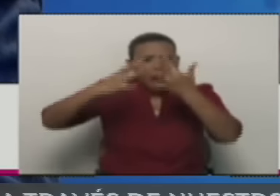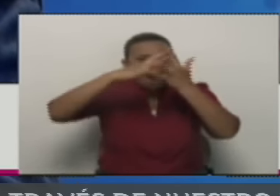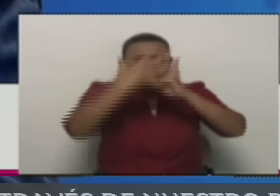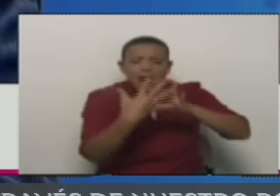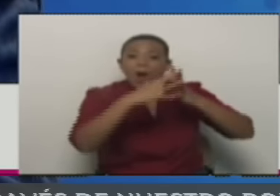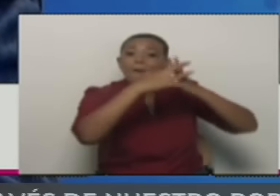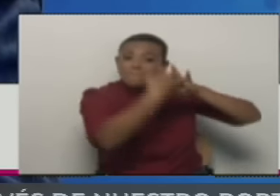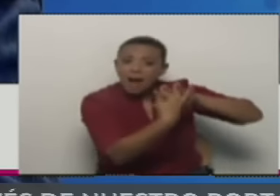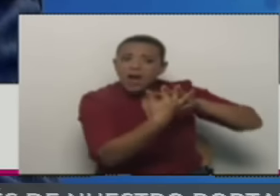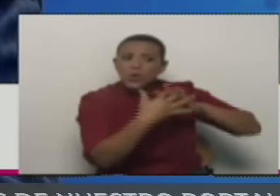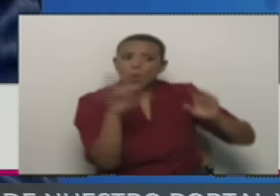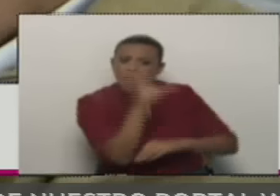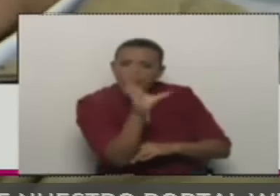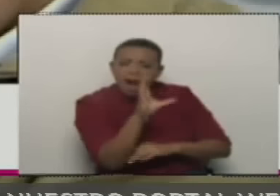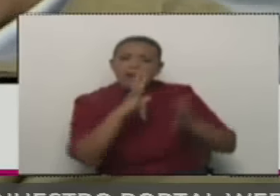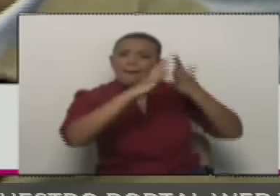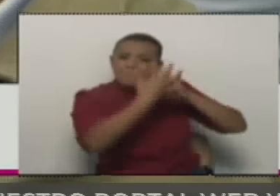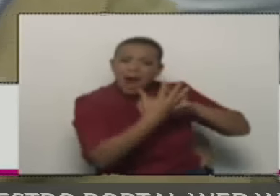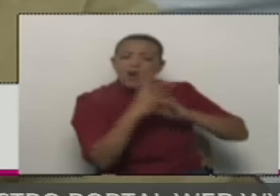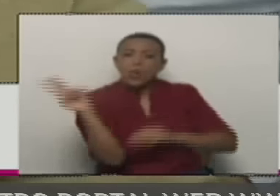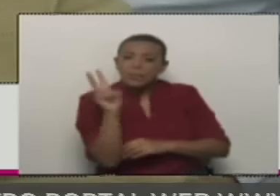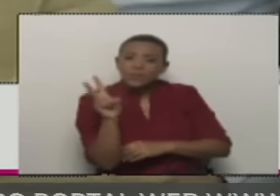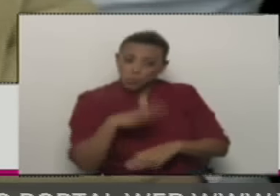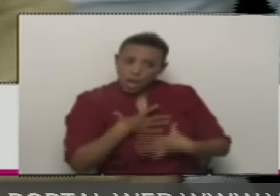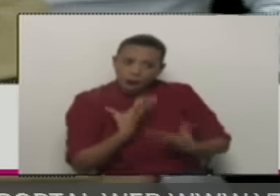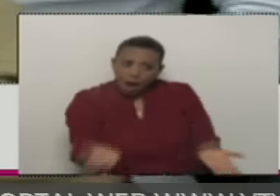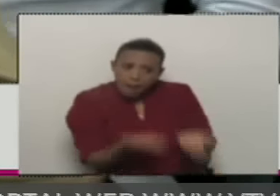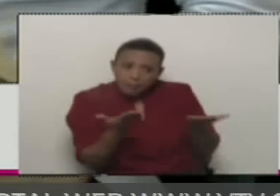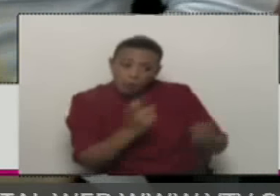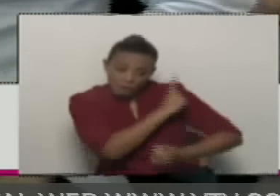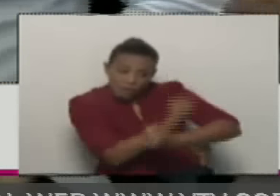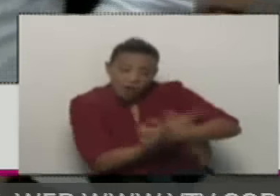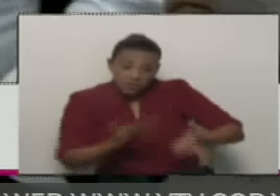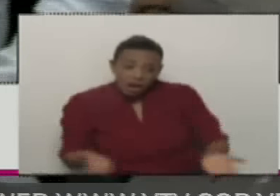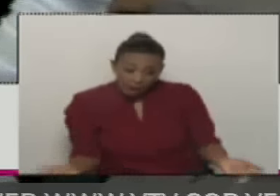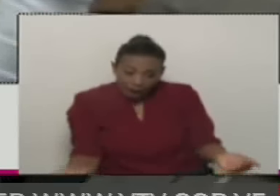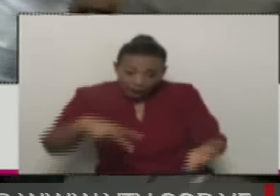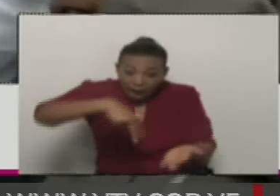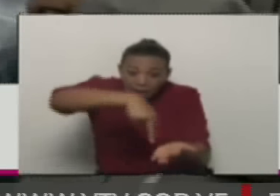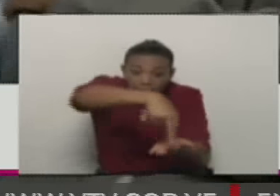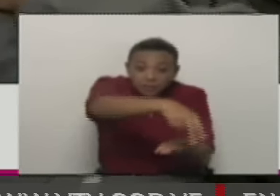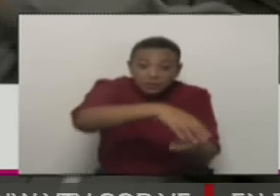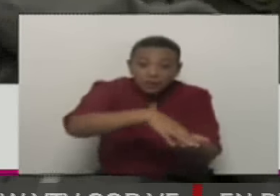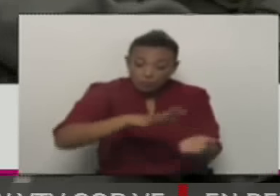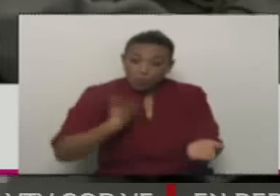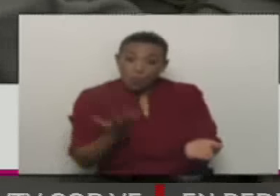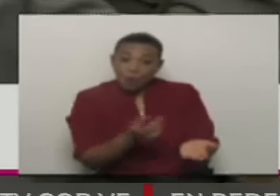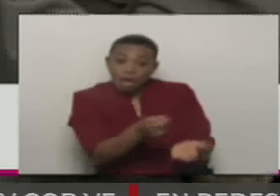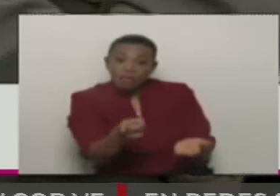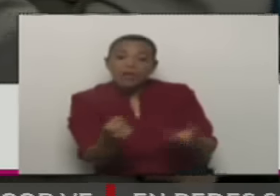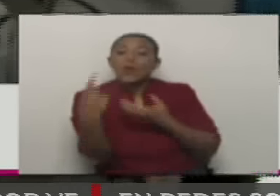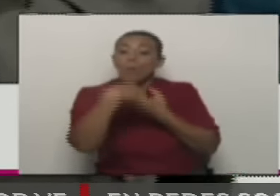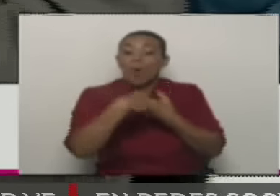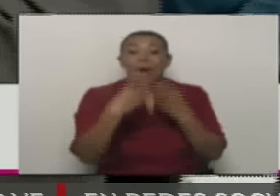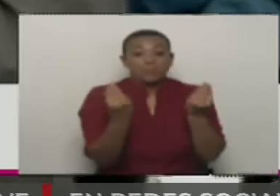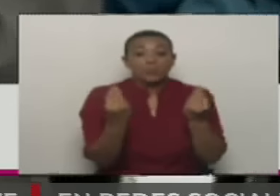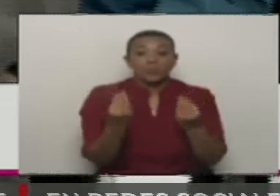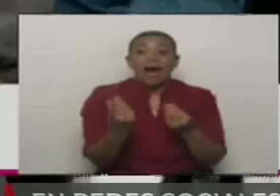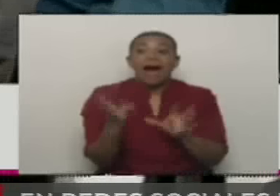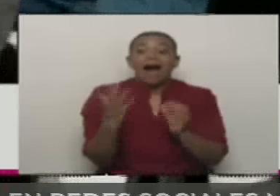barrios de Venezuela? Sí, claro. ¿Tienen fuerza? Sí. Y hay que incorporar a muchos otros